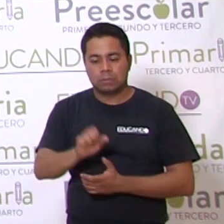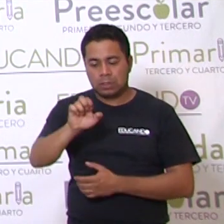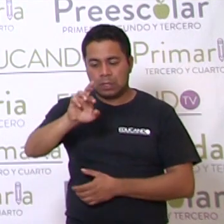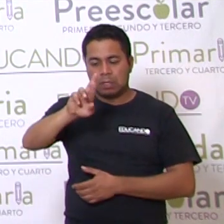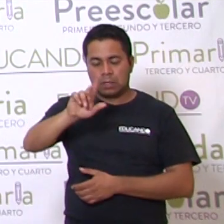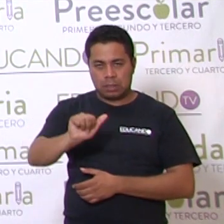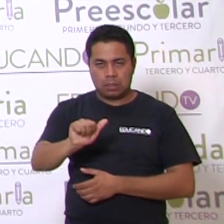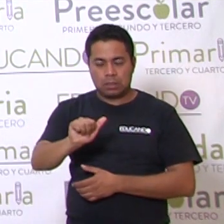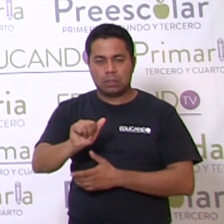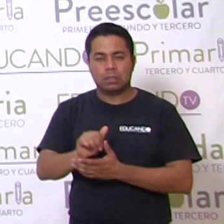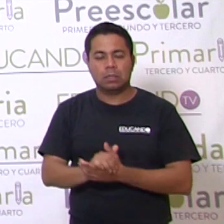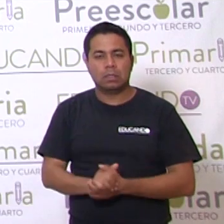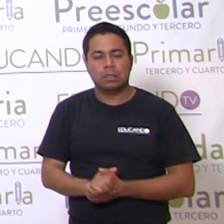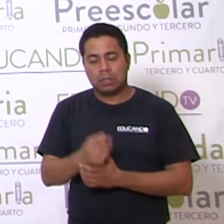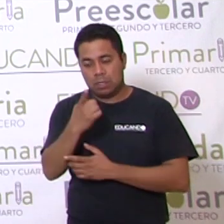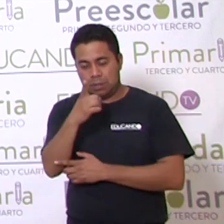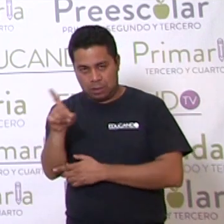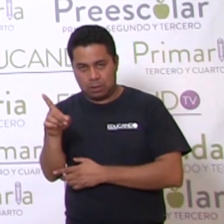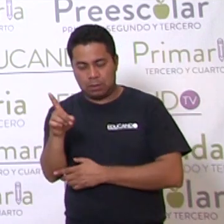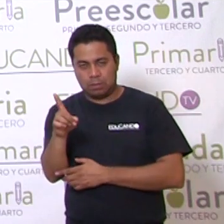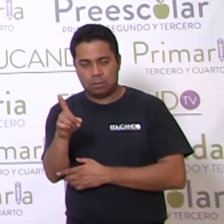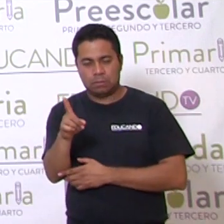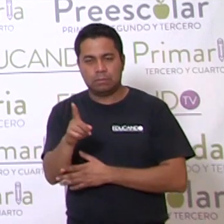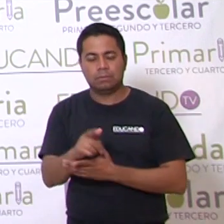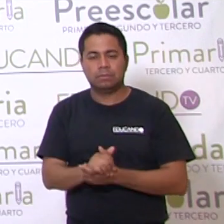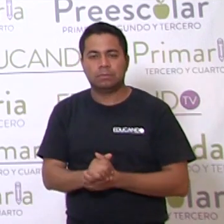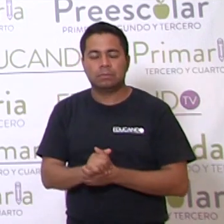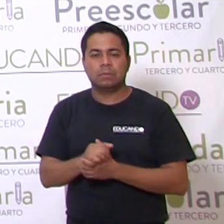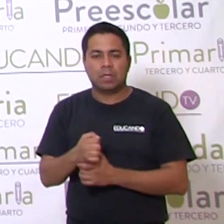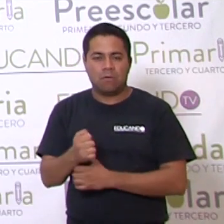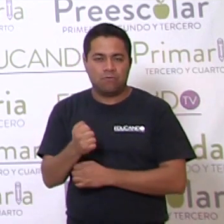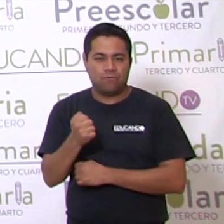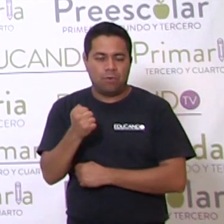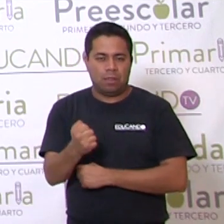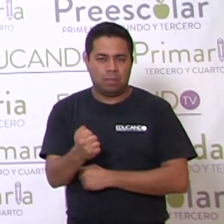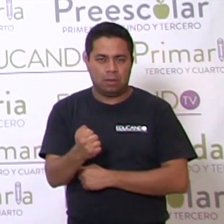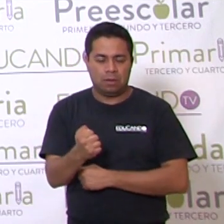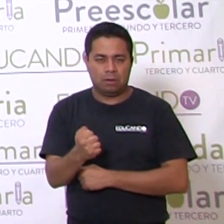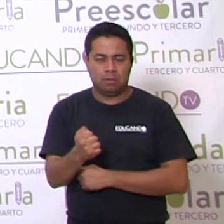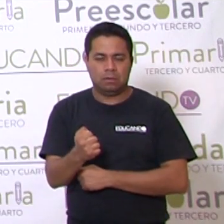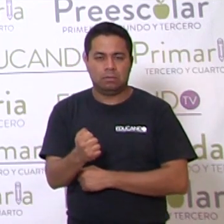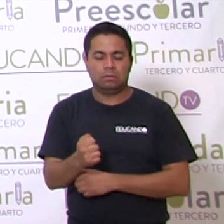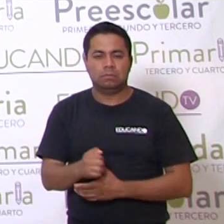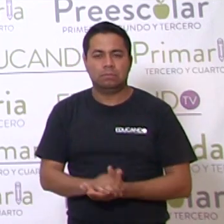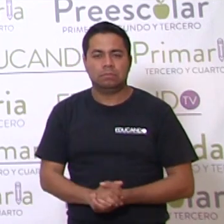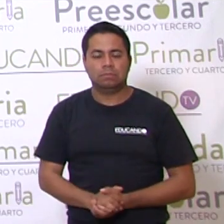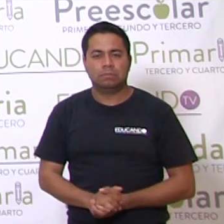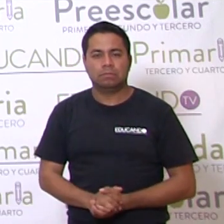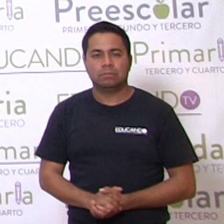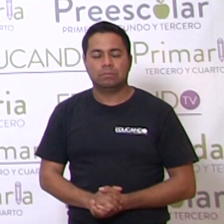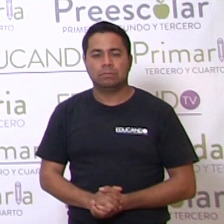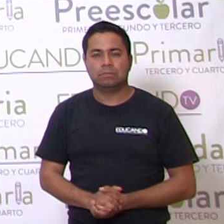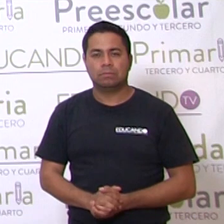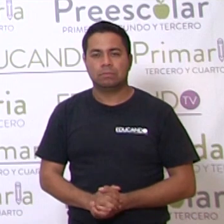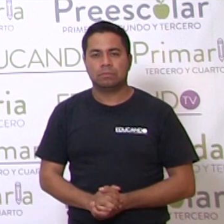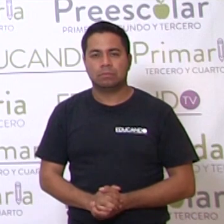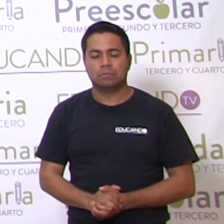era de fuerte, bien,